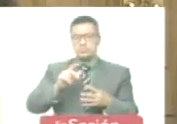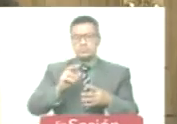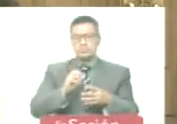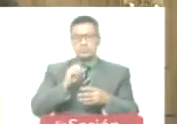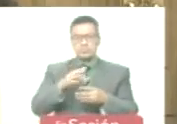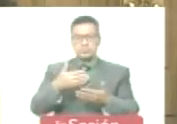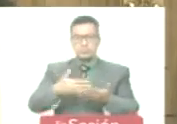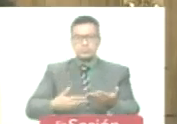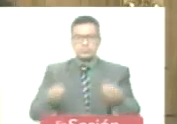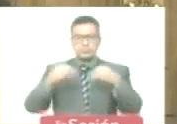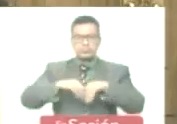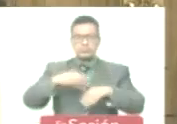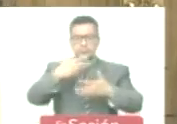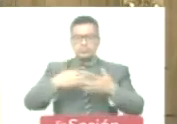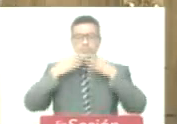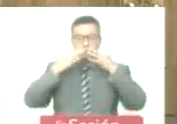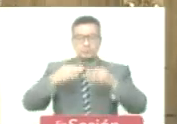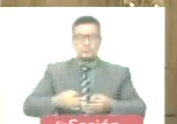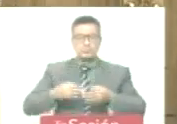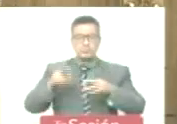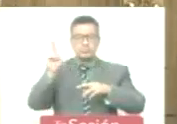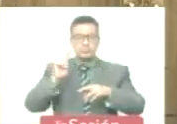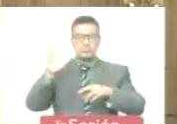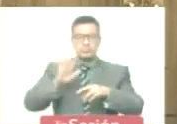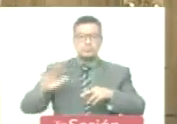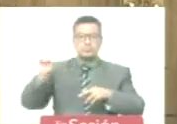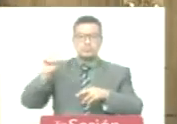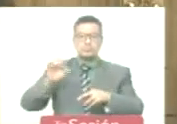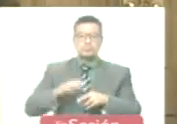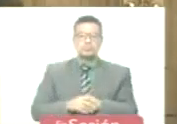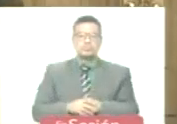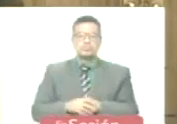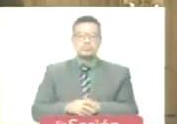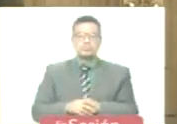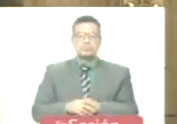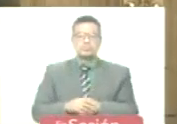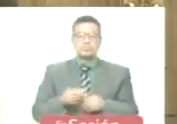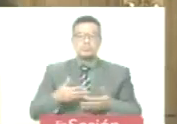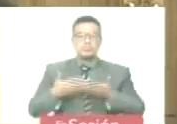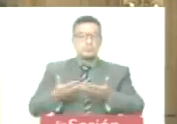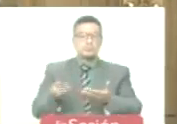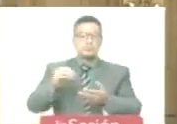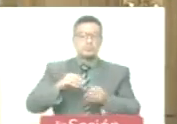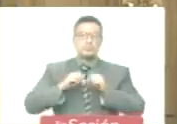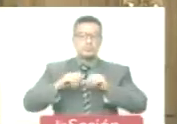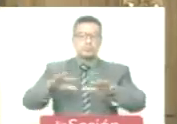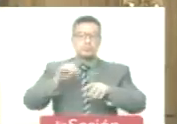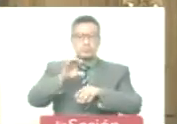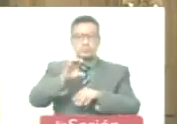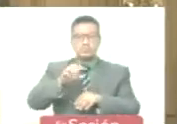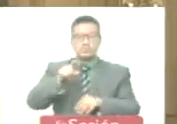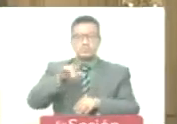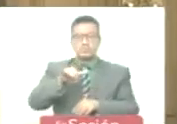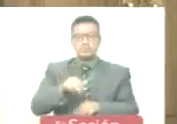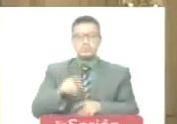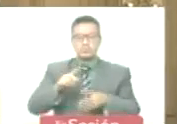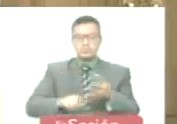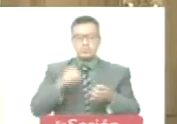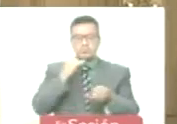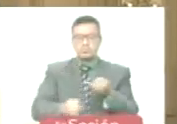el presente acuerdo en la Gaceta Oficial de la República Bolivariana de Venezuela al dar máximo difusión del mismo. Y